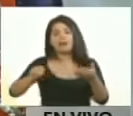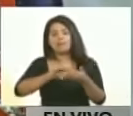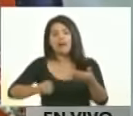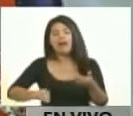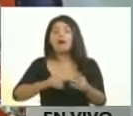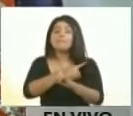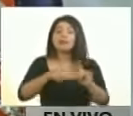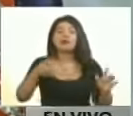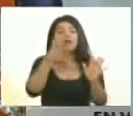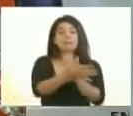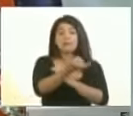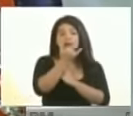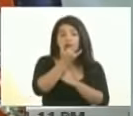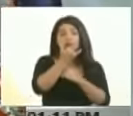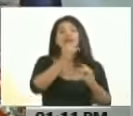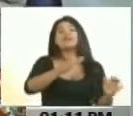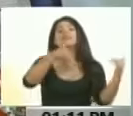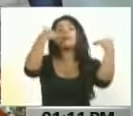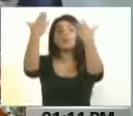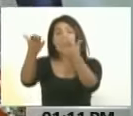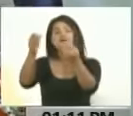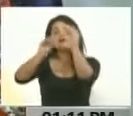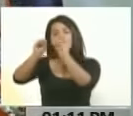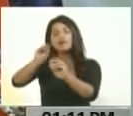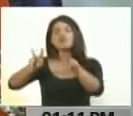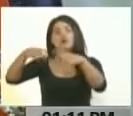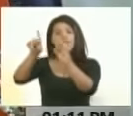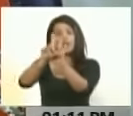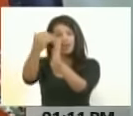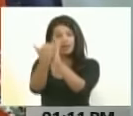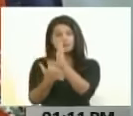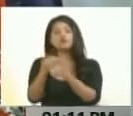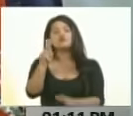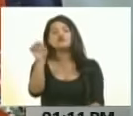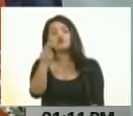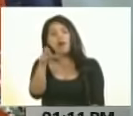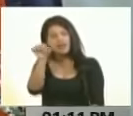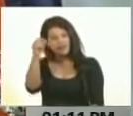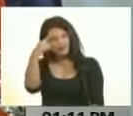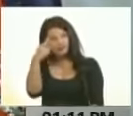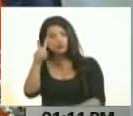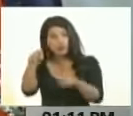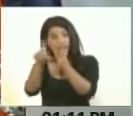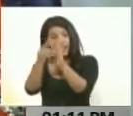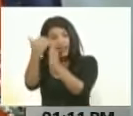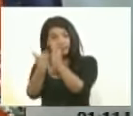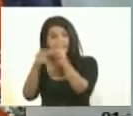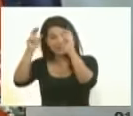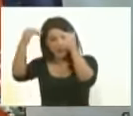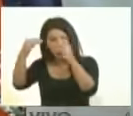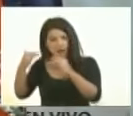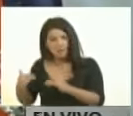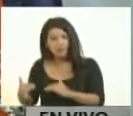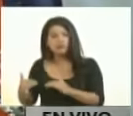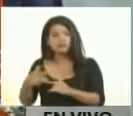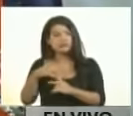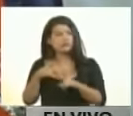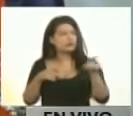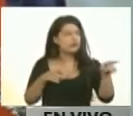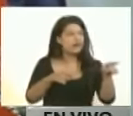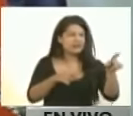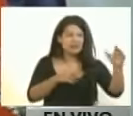evolución en materia de derechos humanos, como el protocolo Ushuaia 2, Venezuela ratificó este protocolo que,